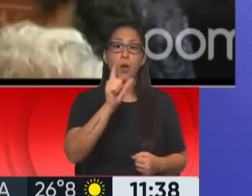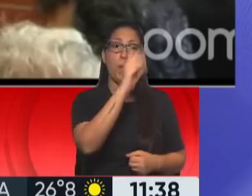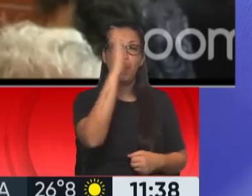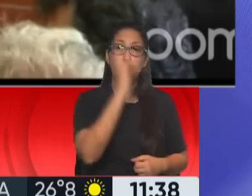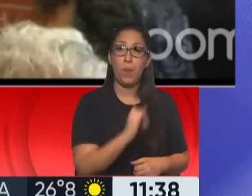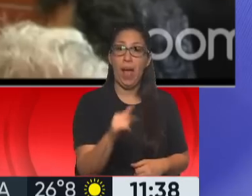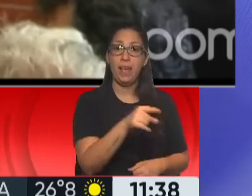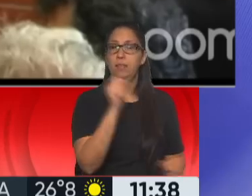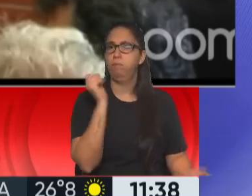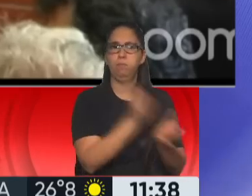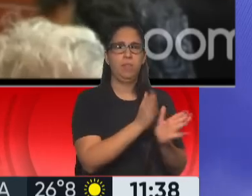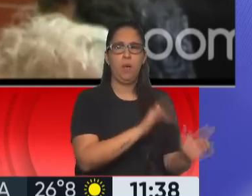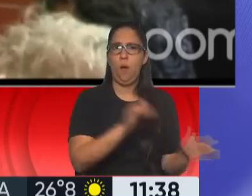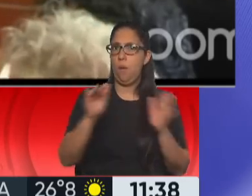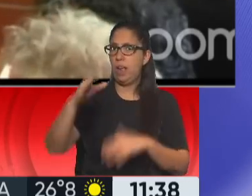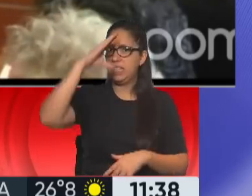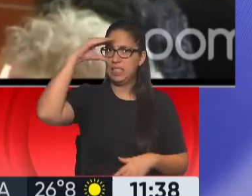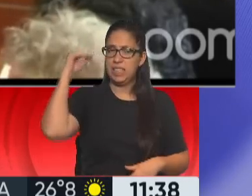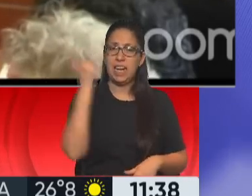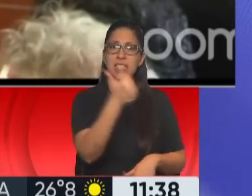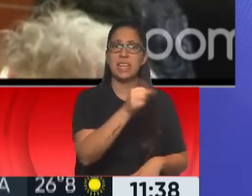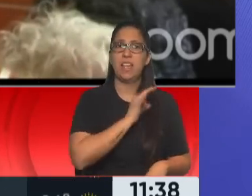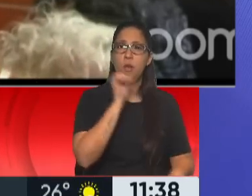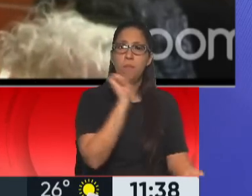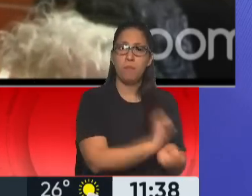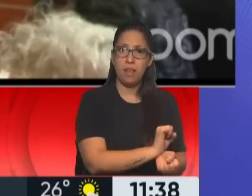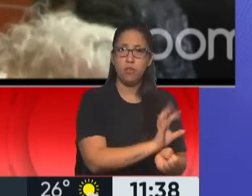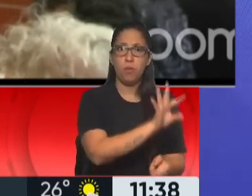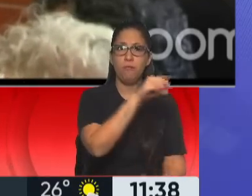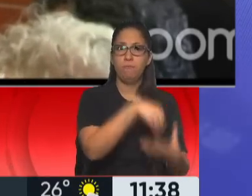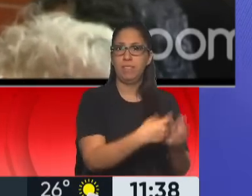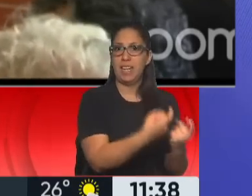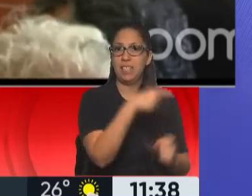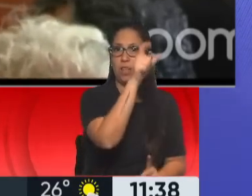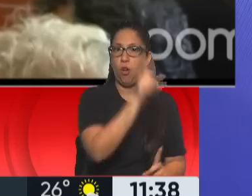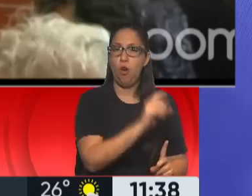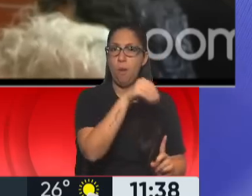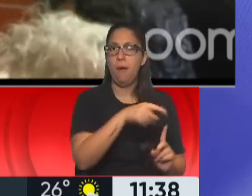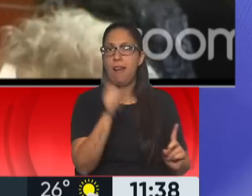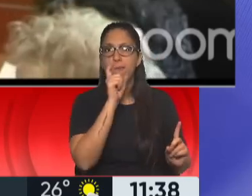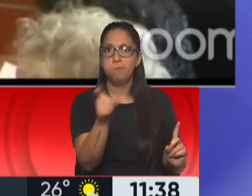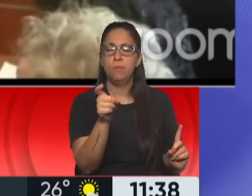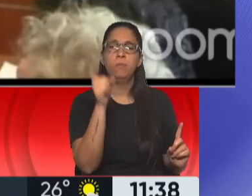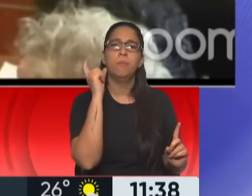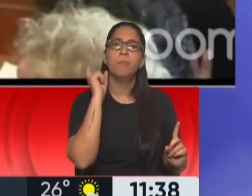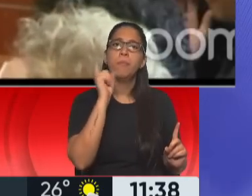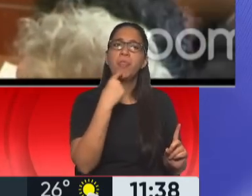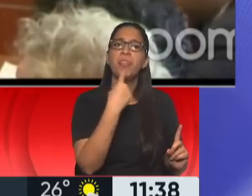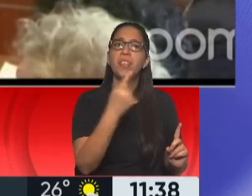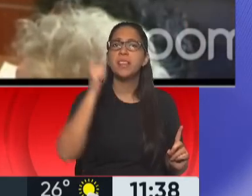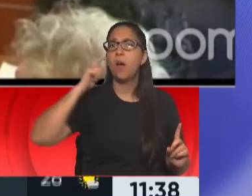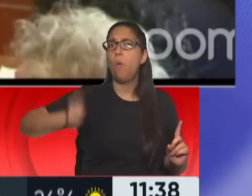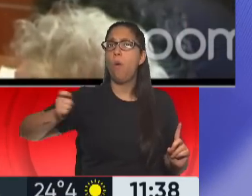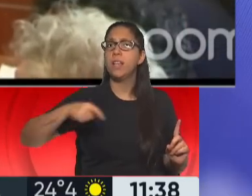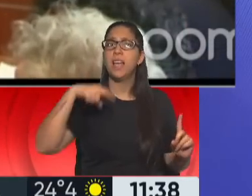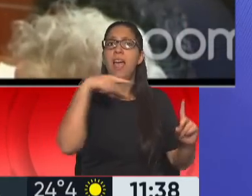tiene la misma pena de Cristina Fernández de Kirchner, 6 años de prisión como partícipe necesario, fue el que, según entienden los